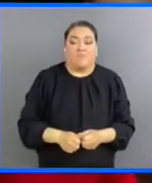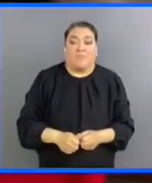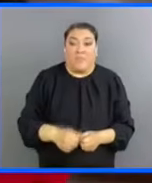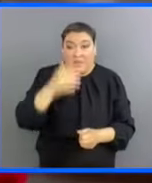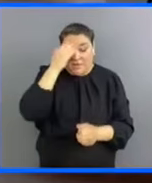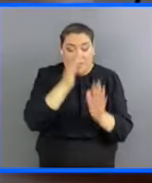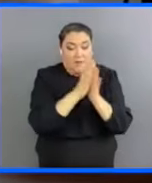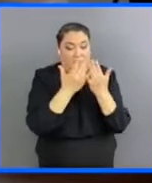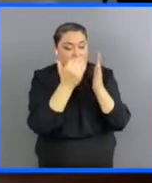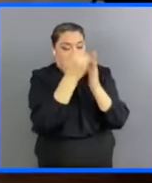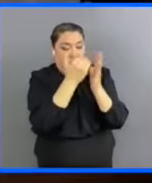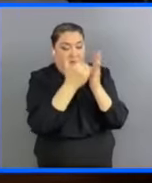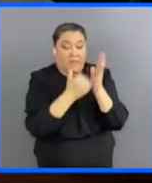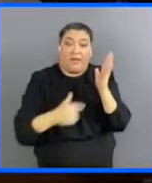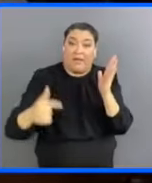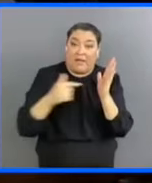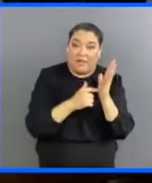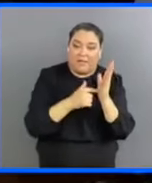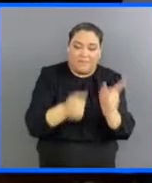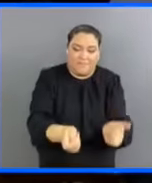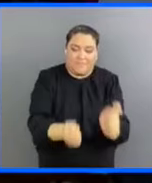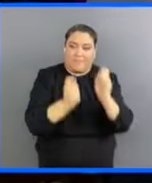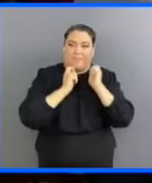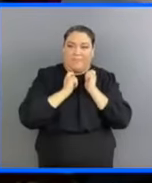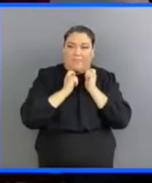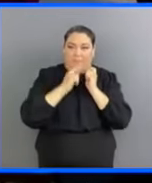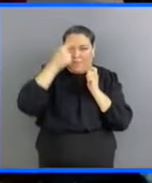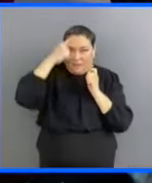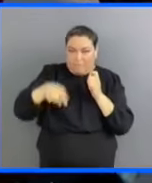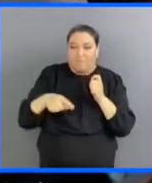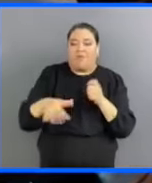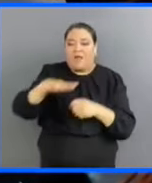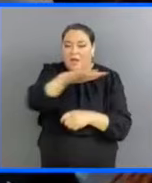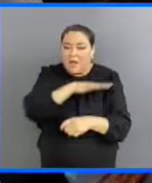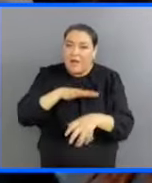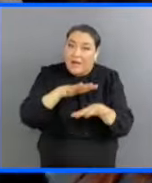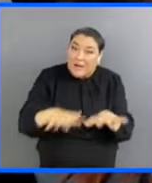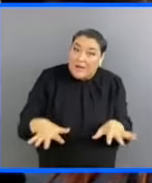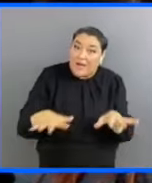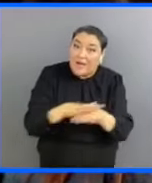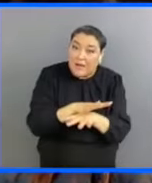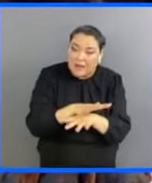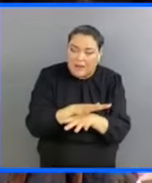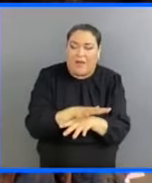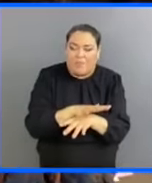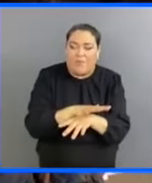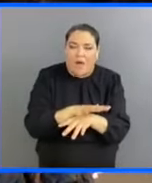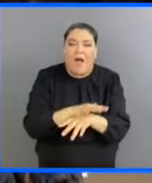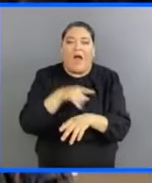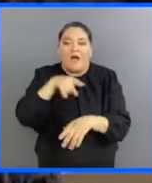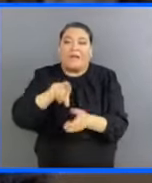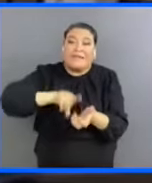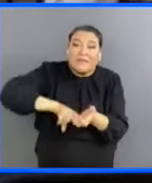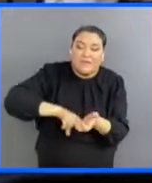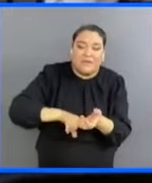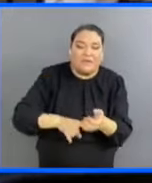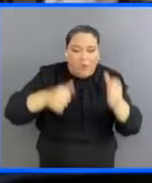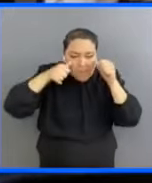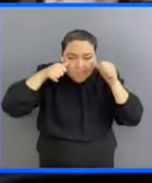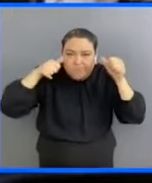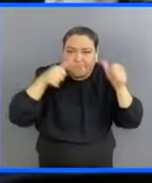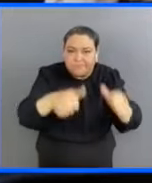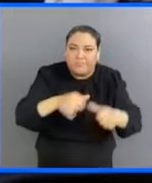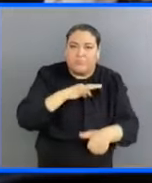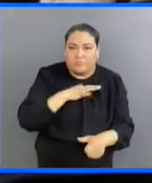es una guía de actuación para hacer frente a los casos de violencia que se susciten al interior de la institución. Es